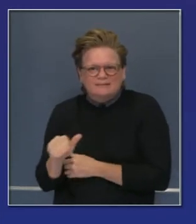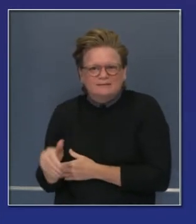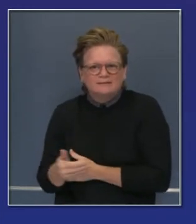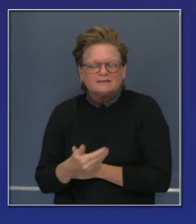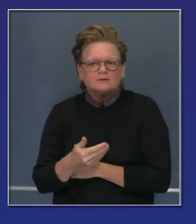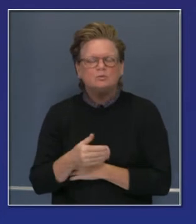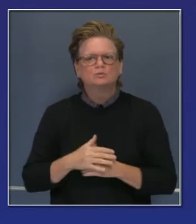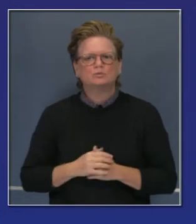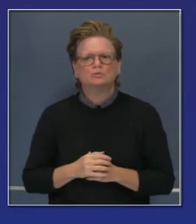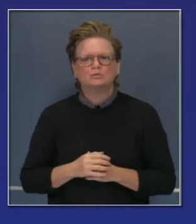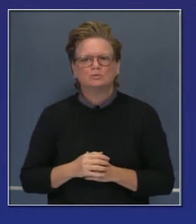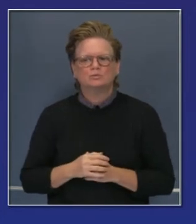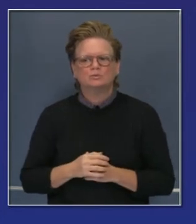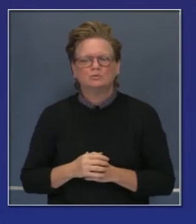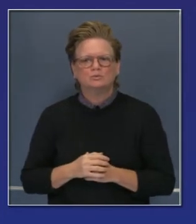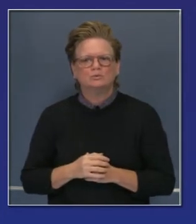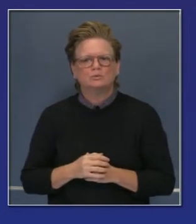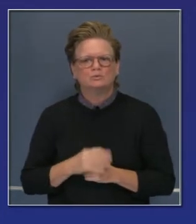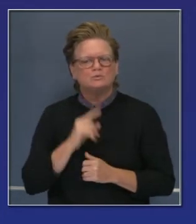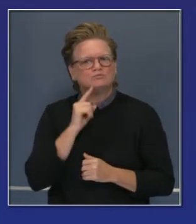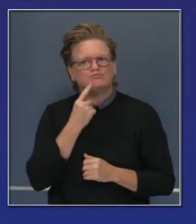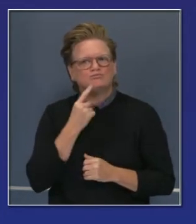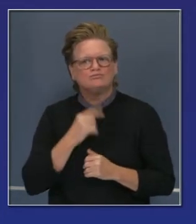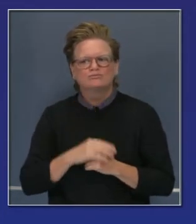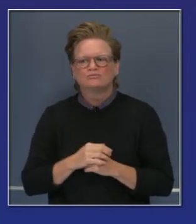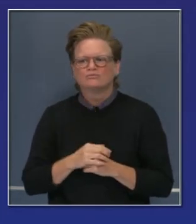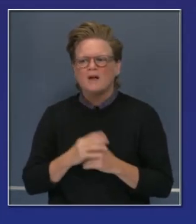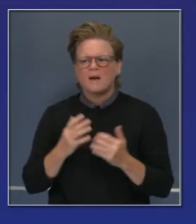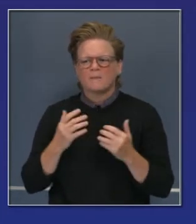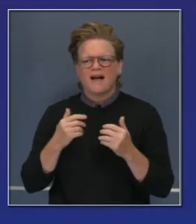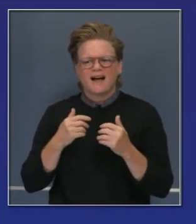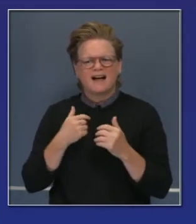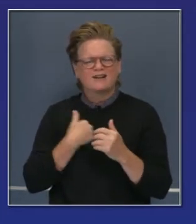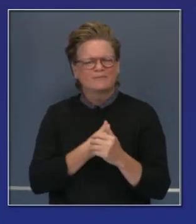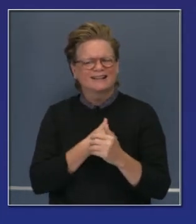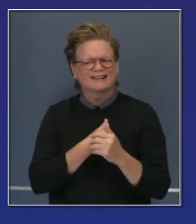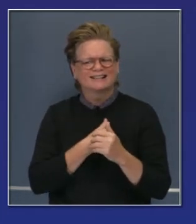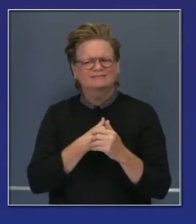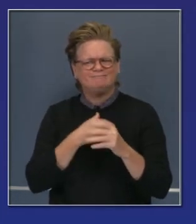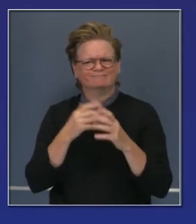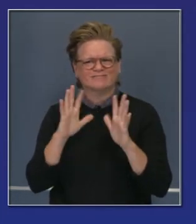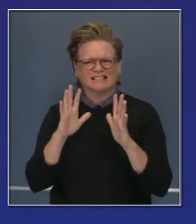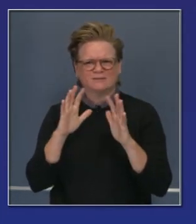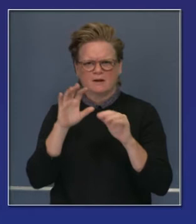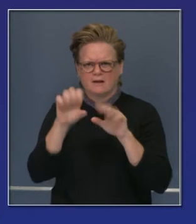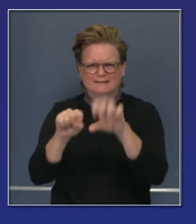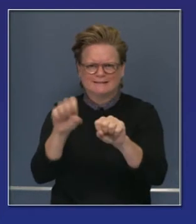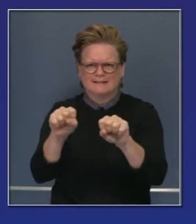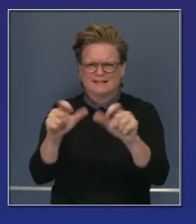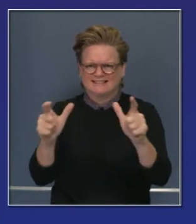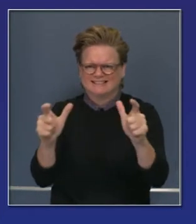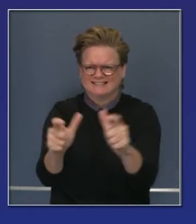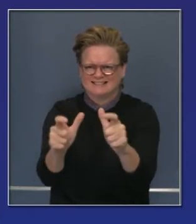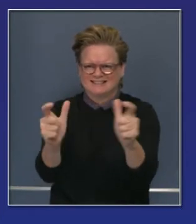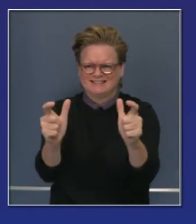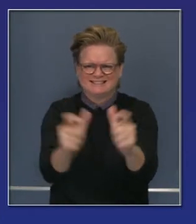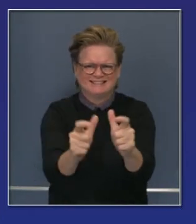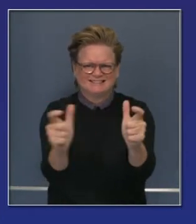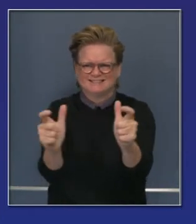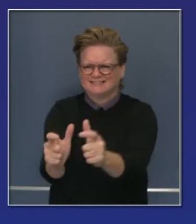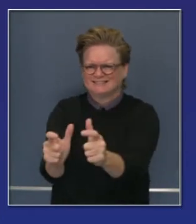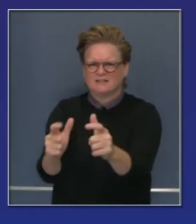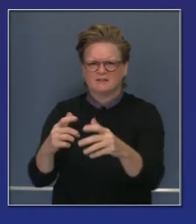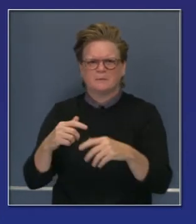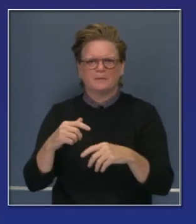de estos incendios han sido controlados o extinguidos, para darles una idea de la